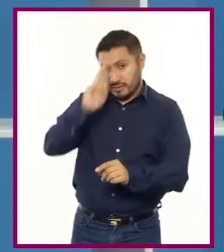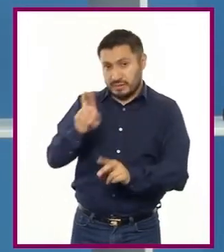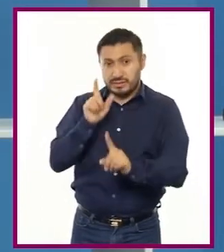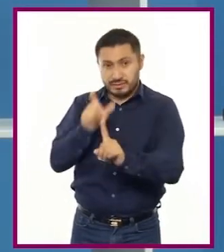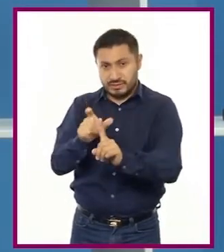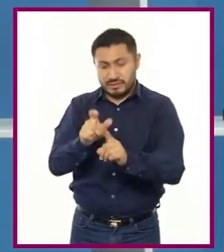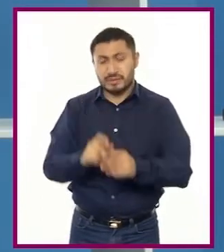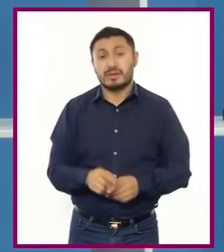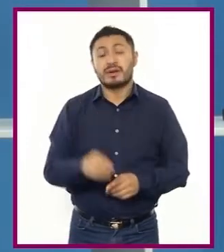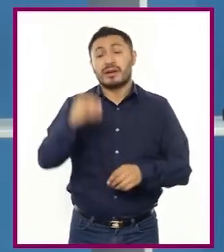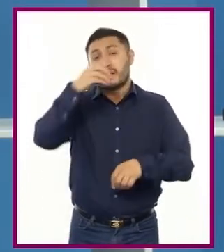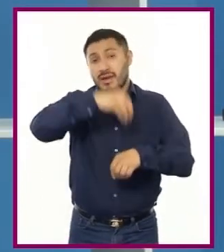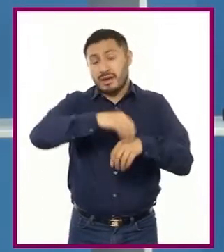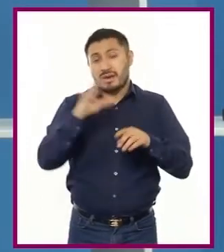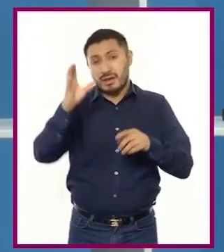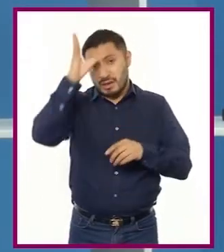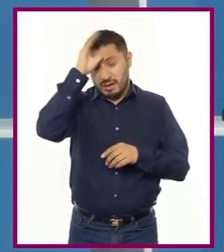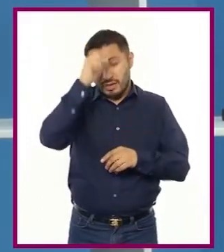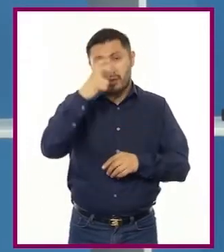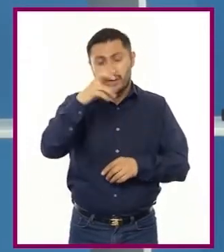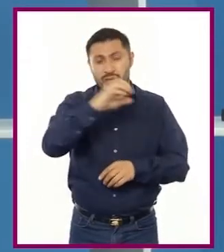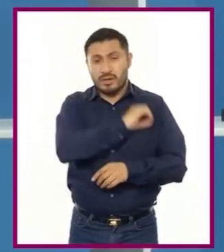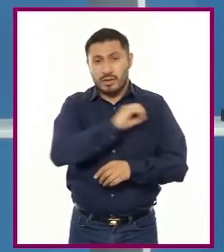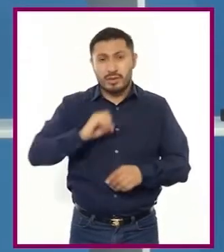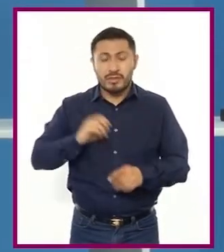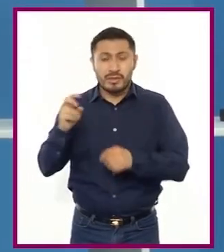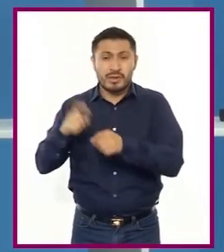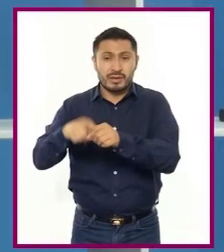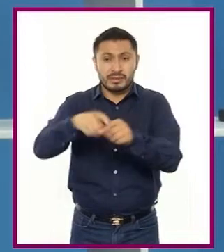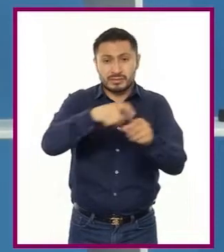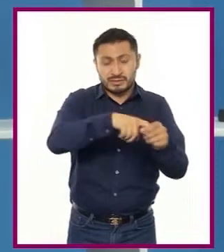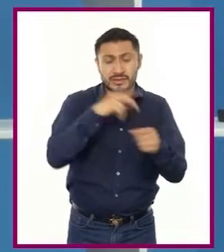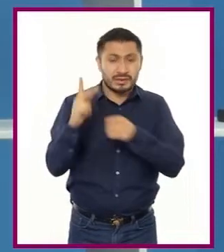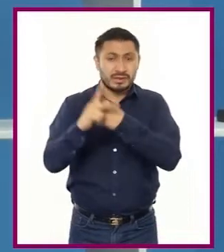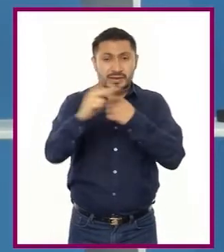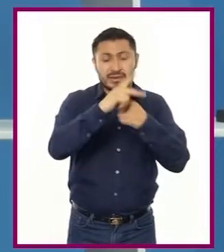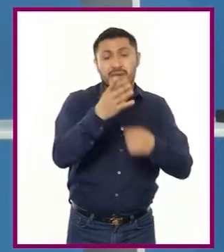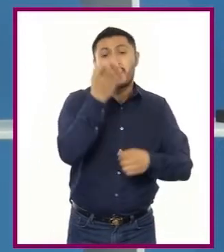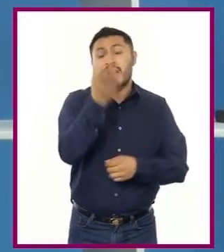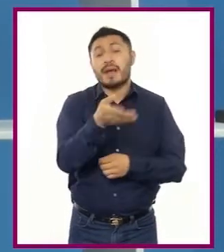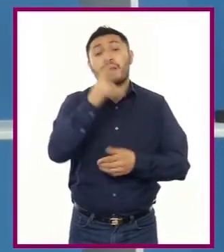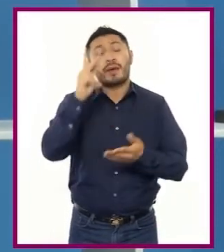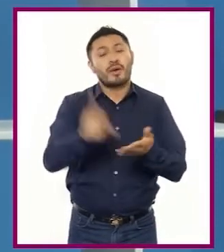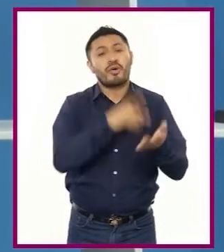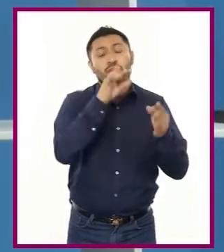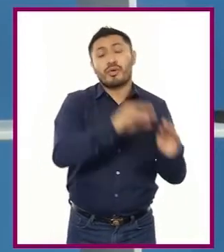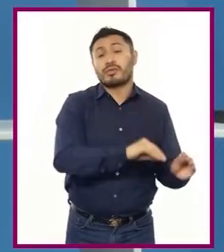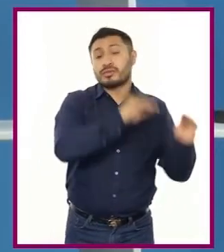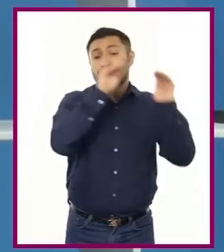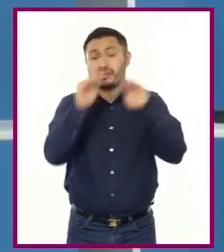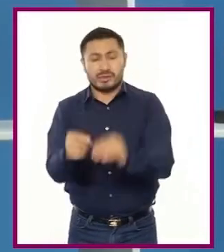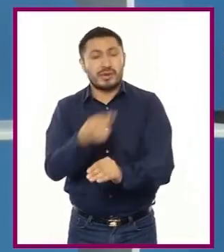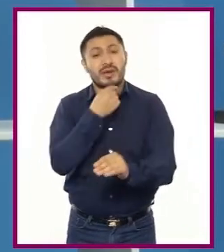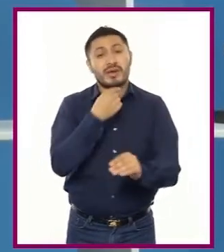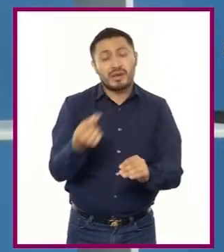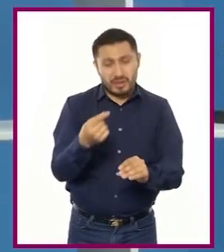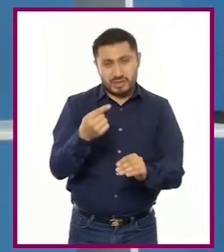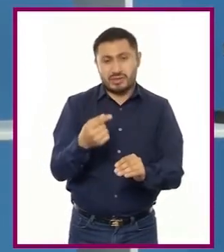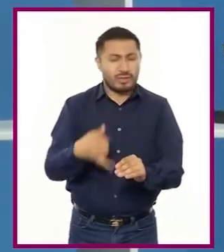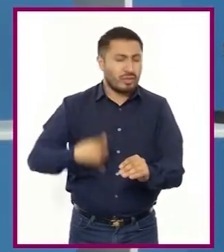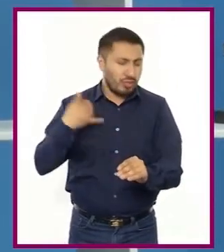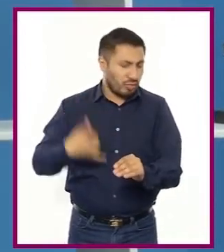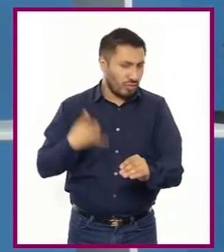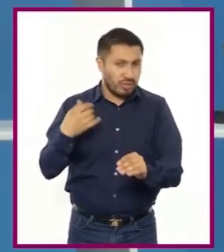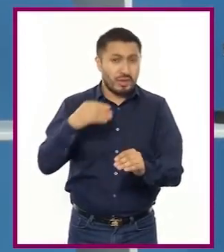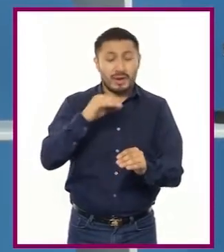El convenio obliga a los estados parte que reciben una solicitud de restitución de una persona menor de edad